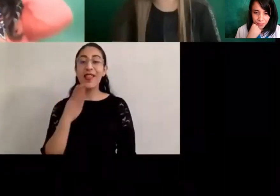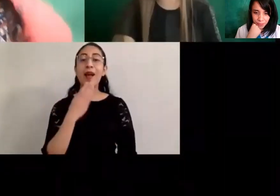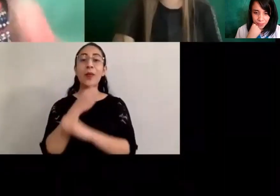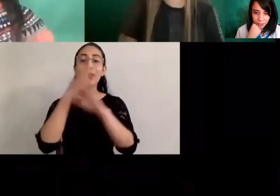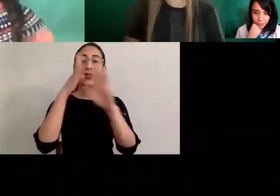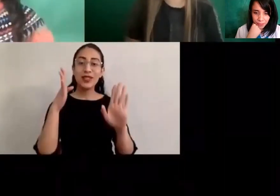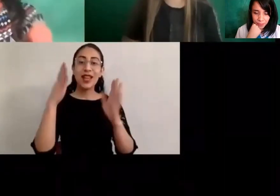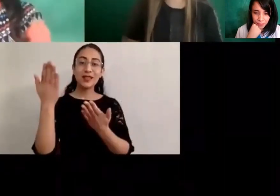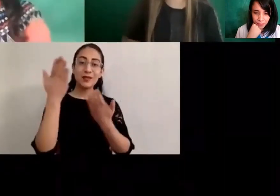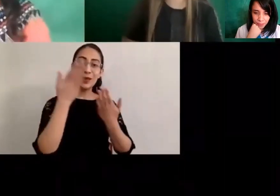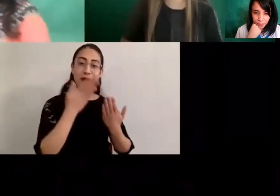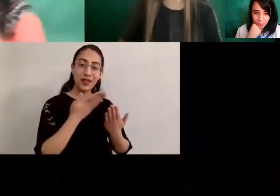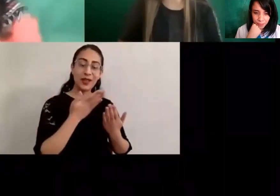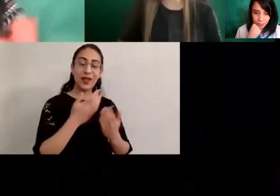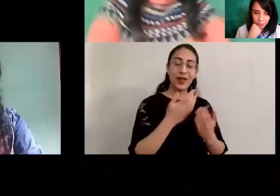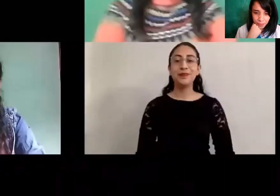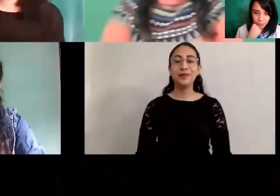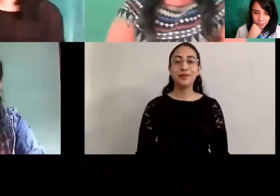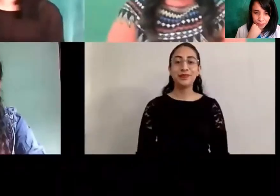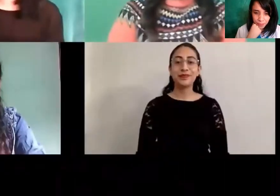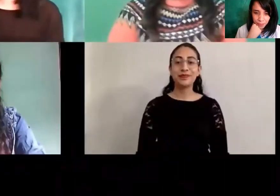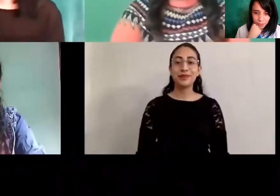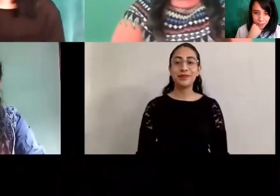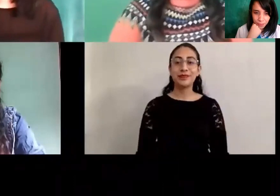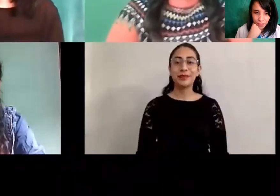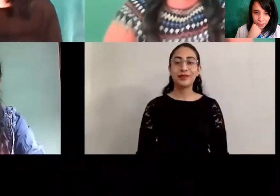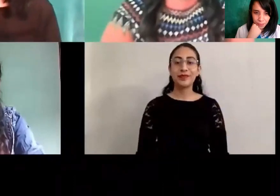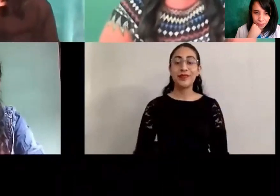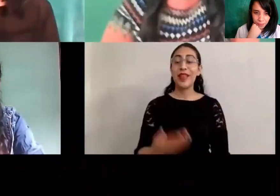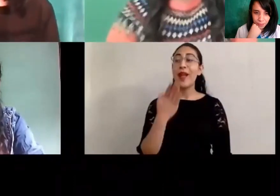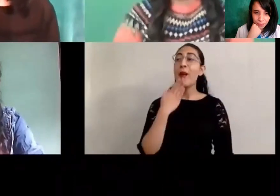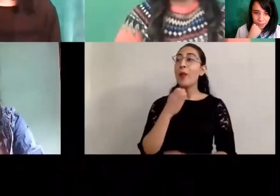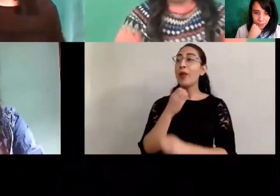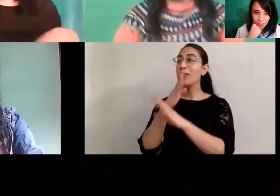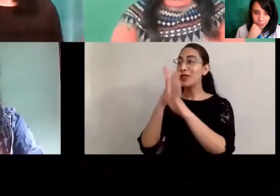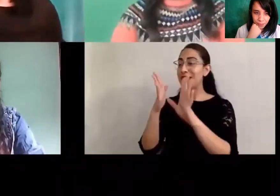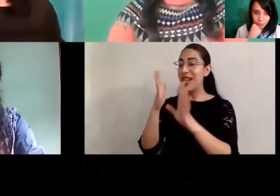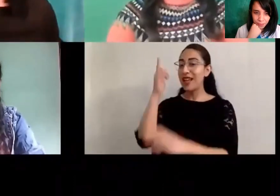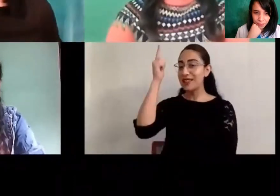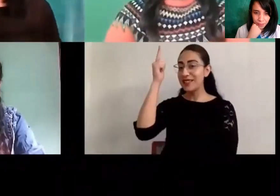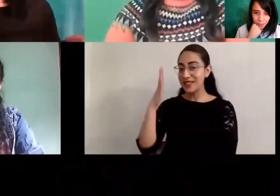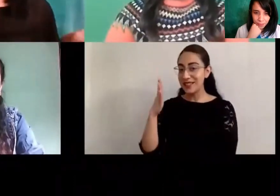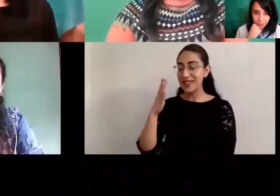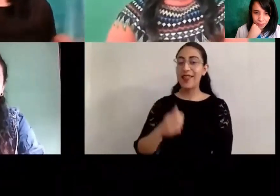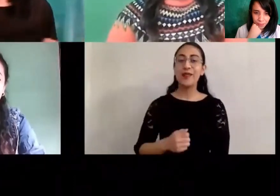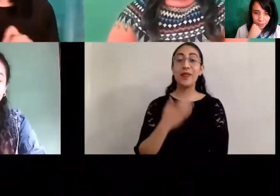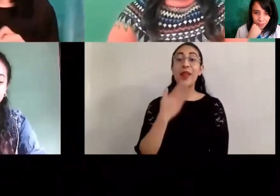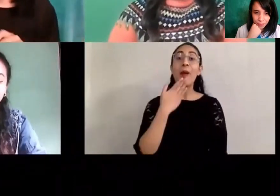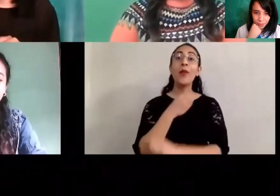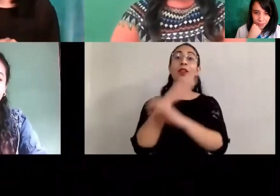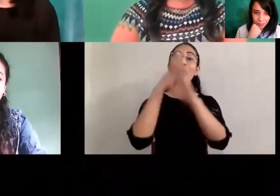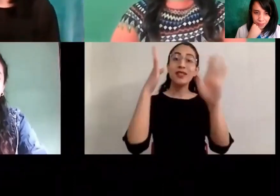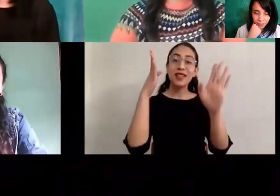bienvenida. Adelante, bienvenidas. Buenos días. Muy buenos días,